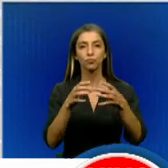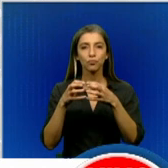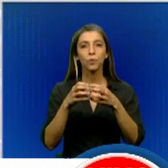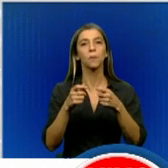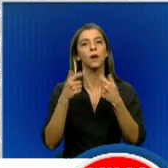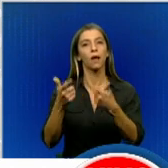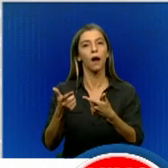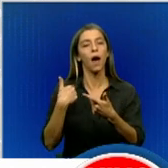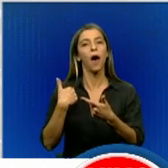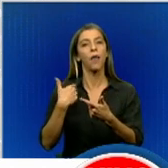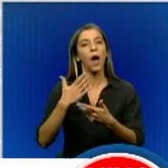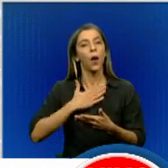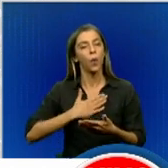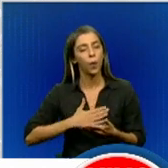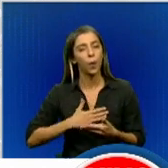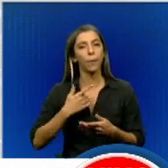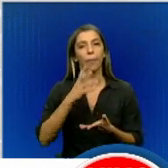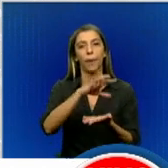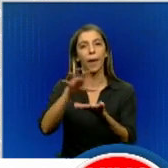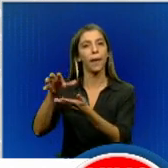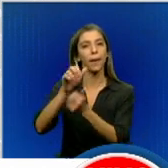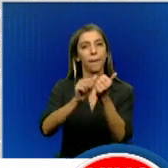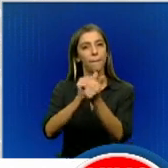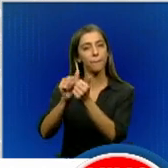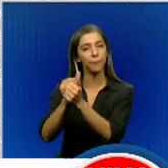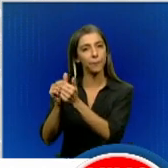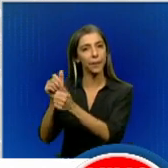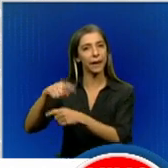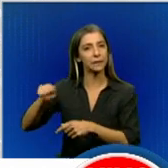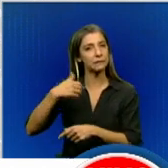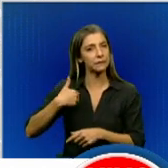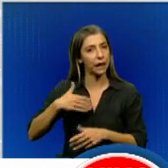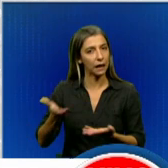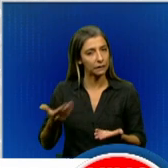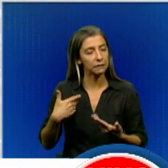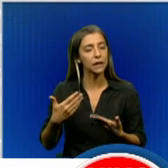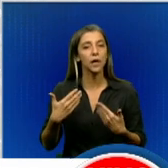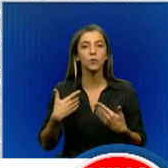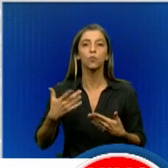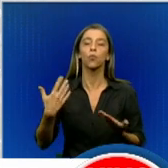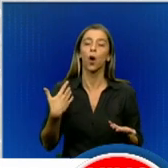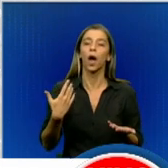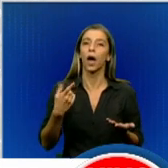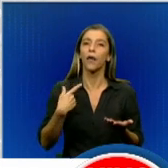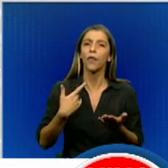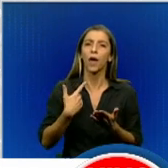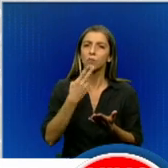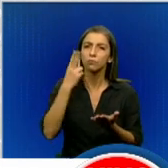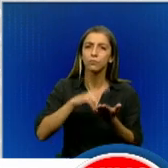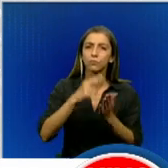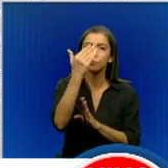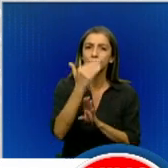empresa de menores ganancias de la argentina venimos hoy a sesionar también para reducir la carga tributaria del 95